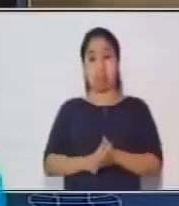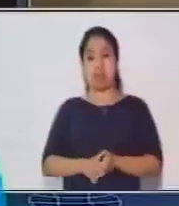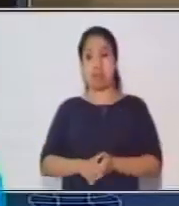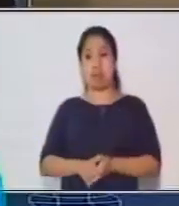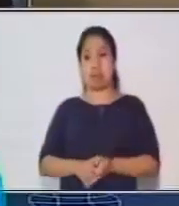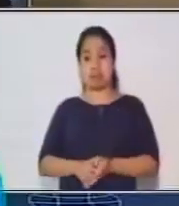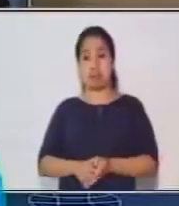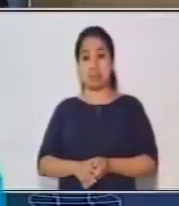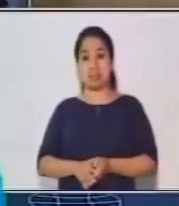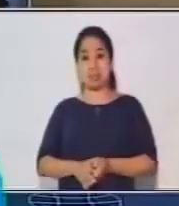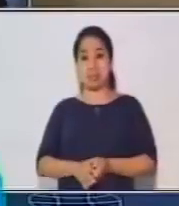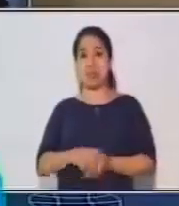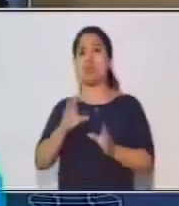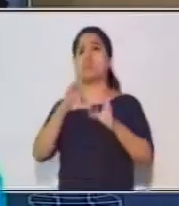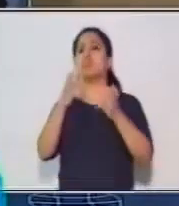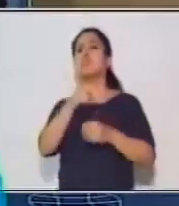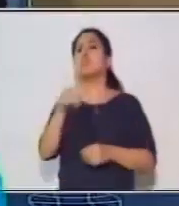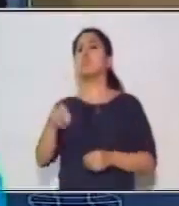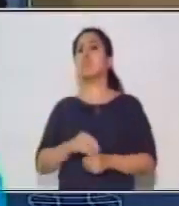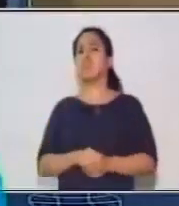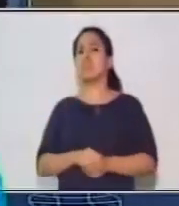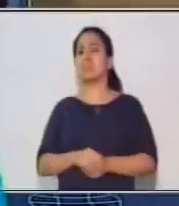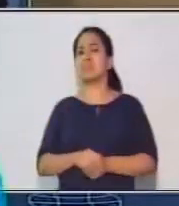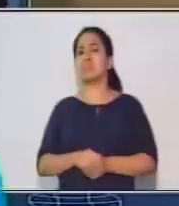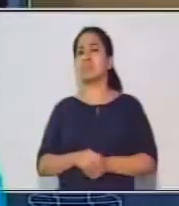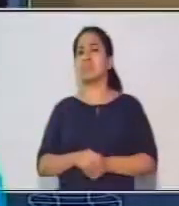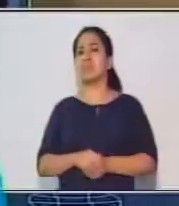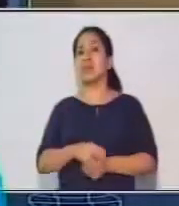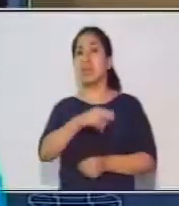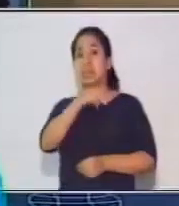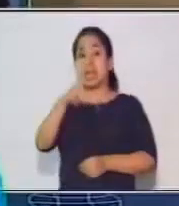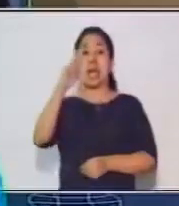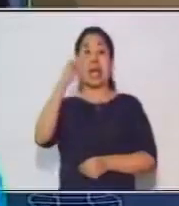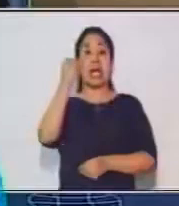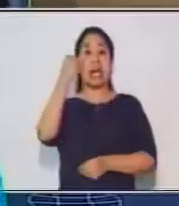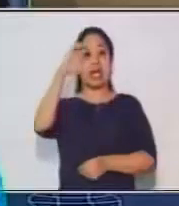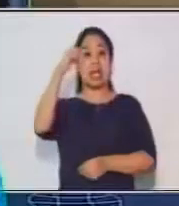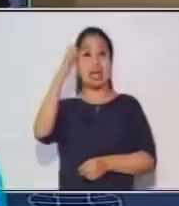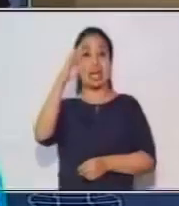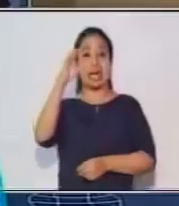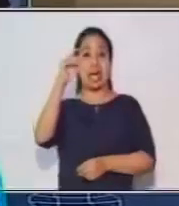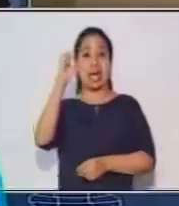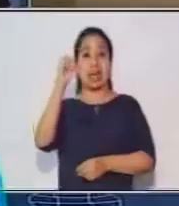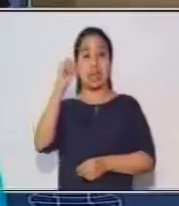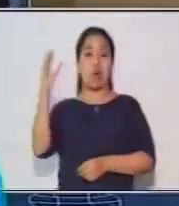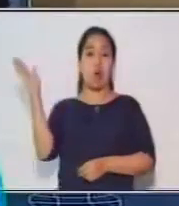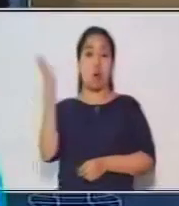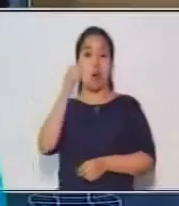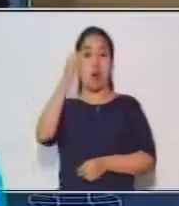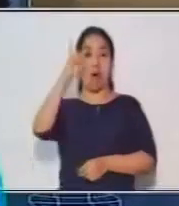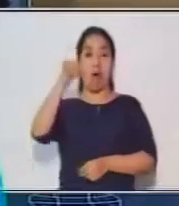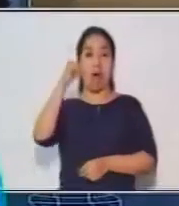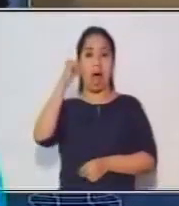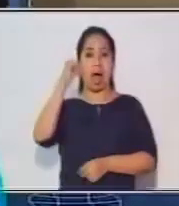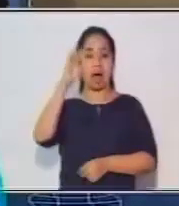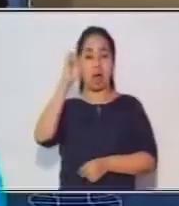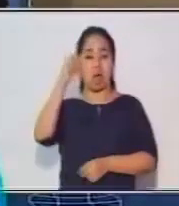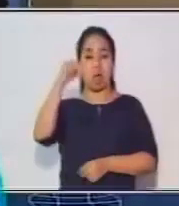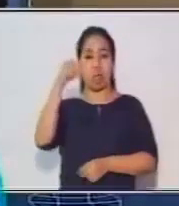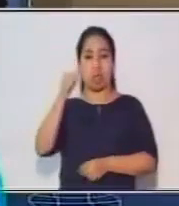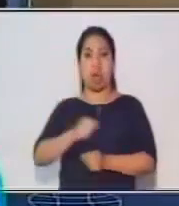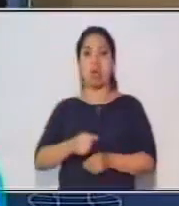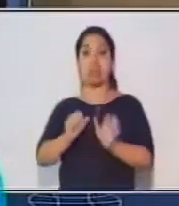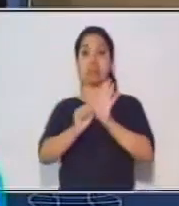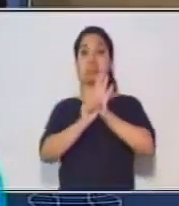Excelente. Él es Ricardo Arjona y nos representa como